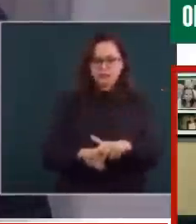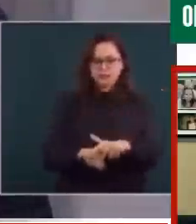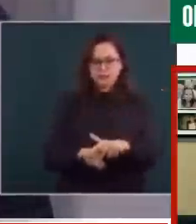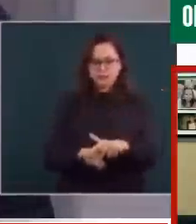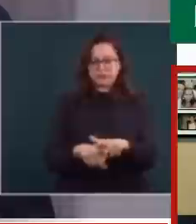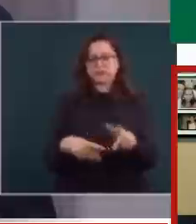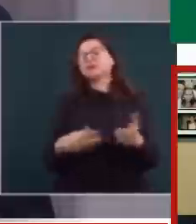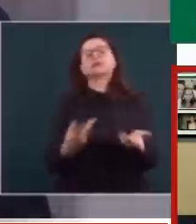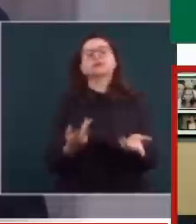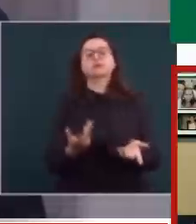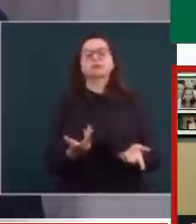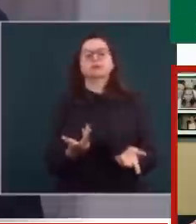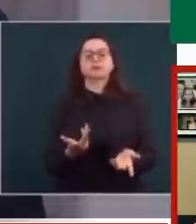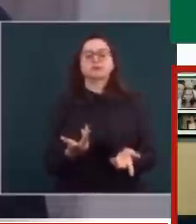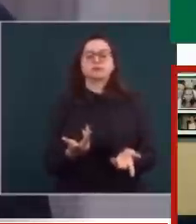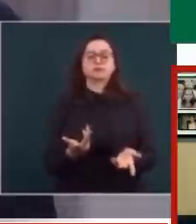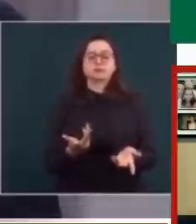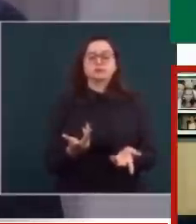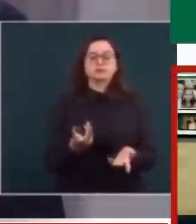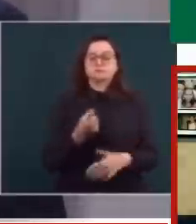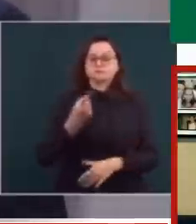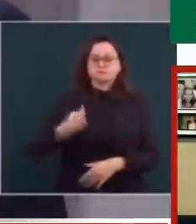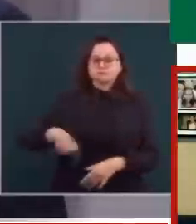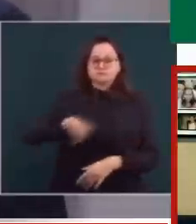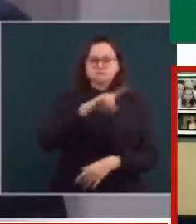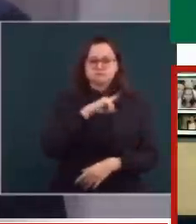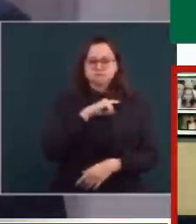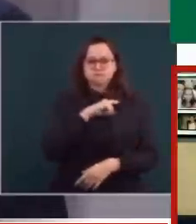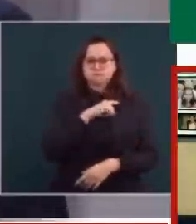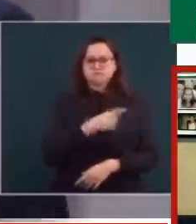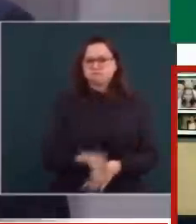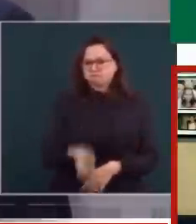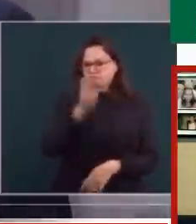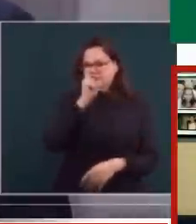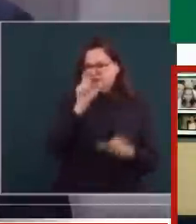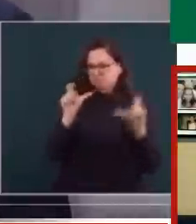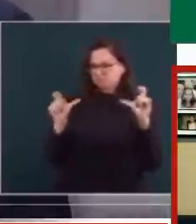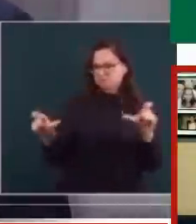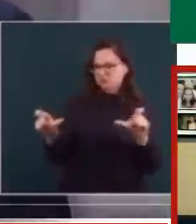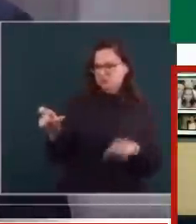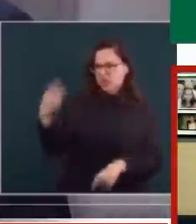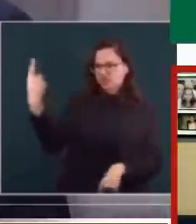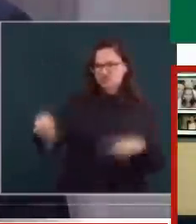nosotros estamos en contra del autoritarismo